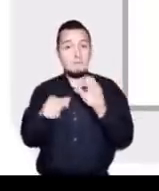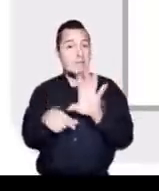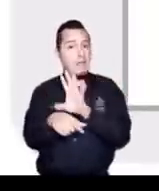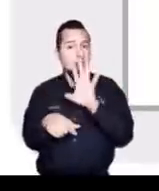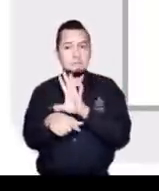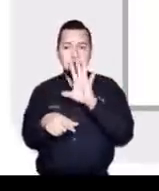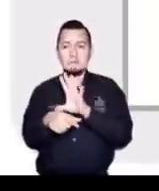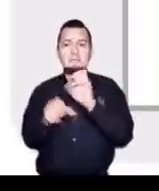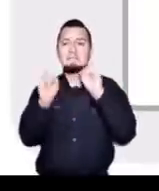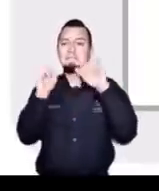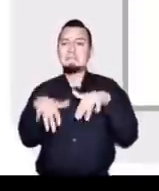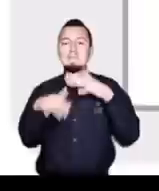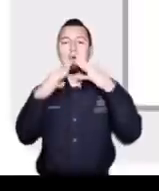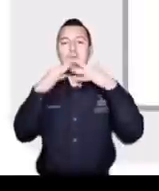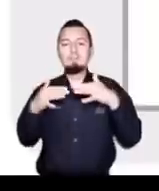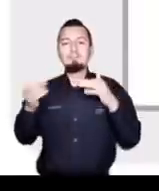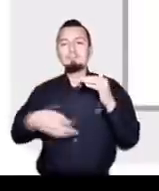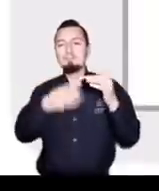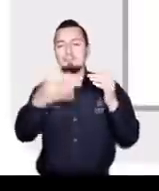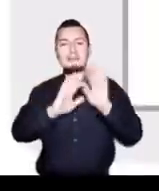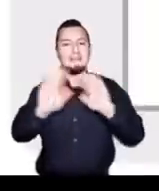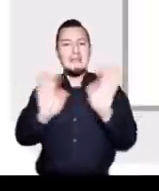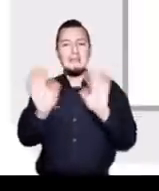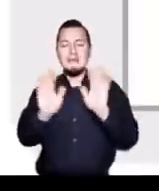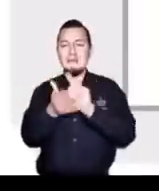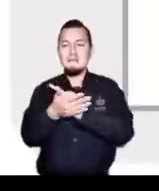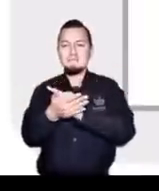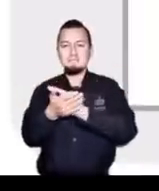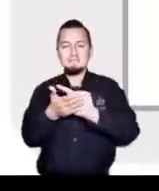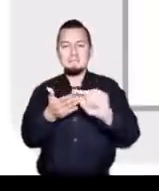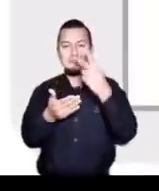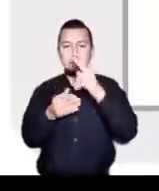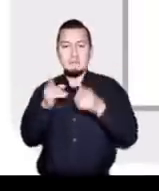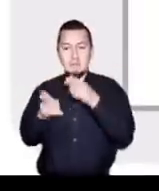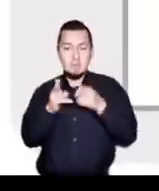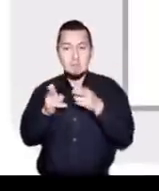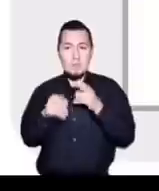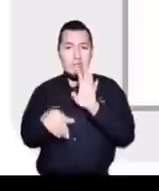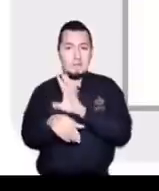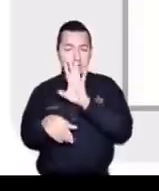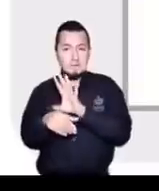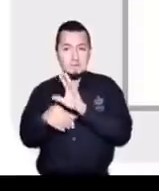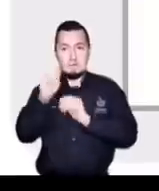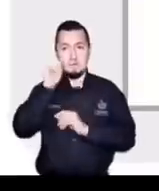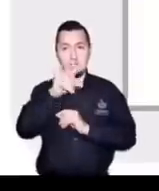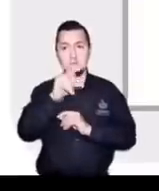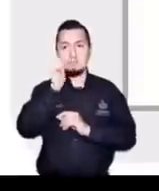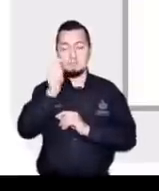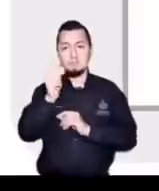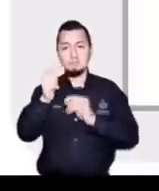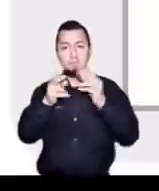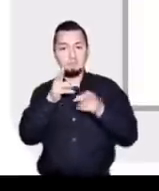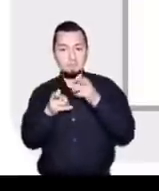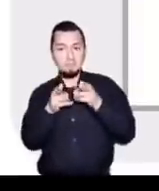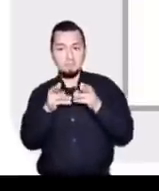cero emisiones, y lo que se muestra ahí en la parte superior de las cubiertas son los elementos de